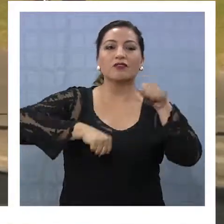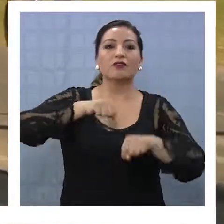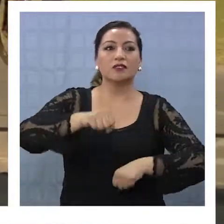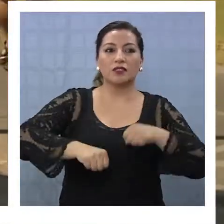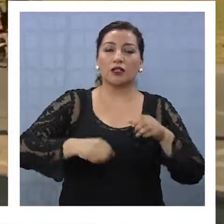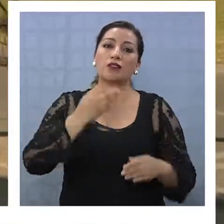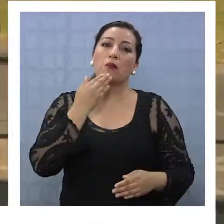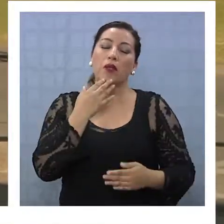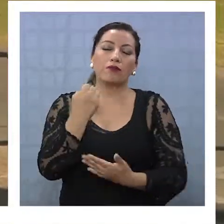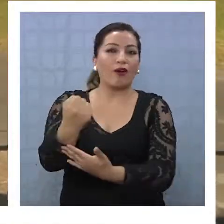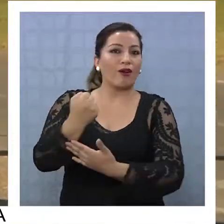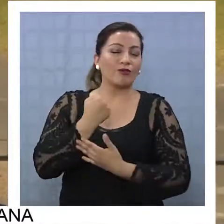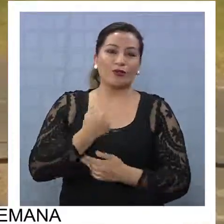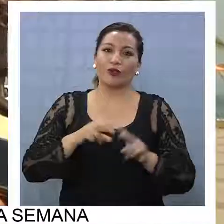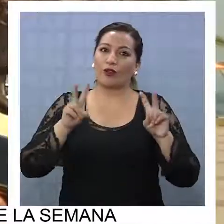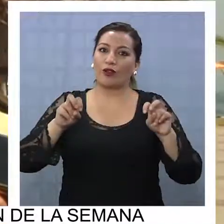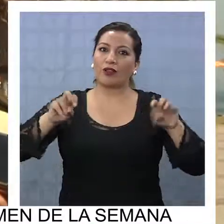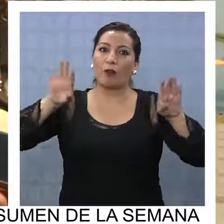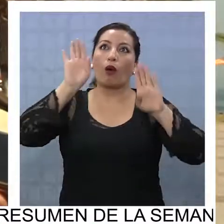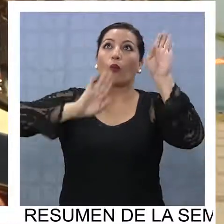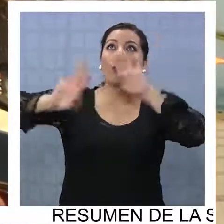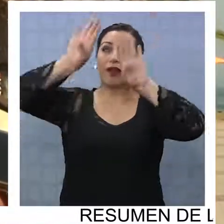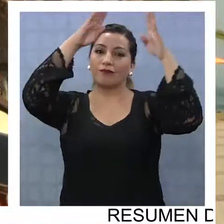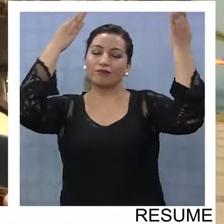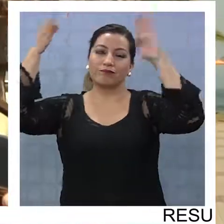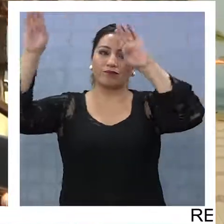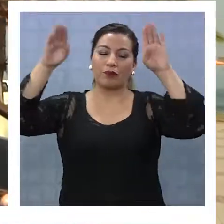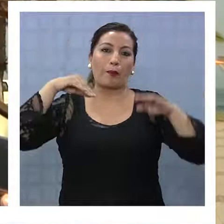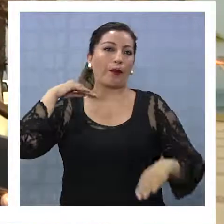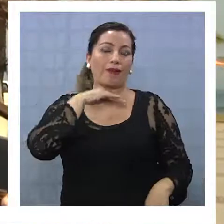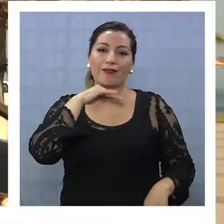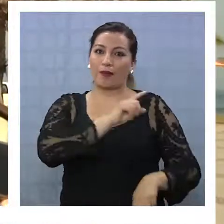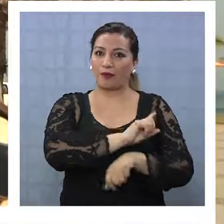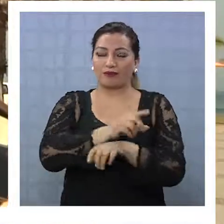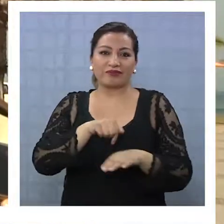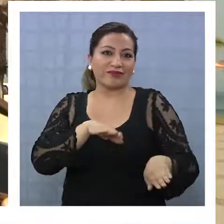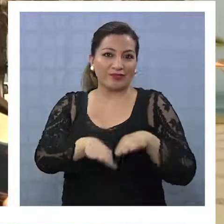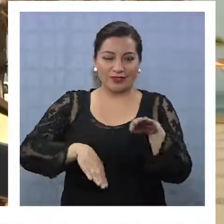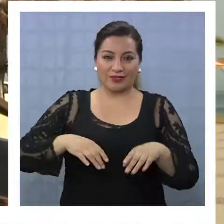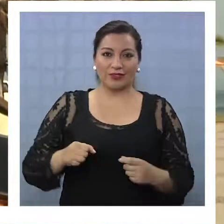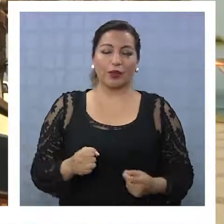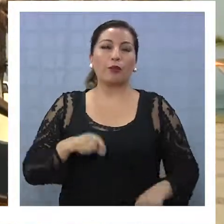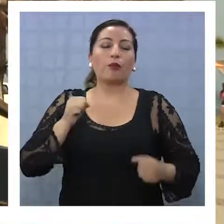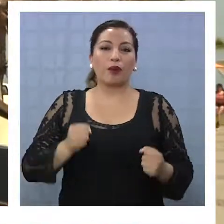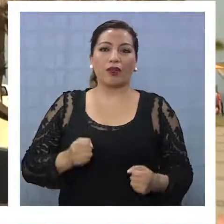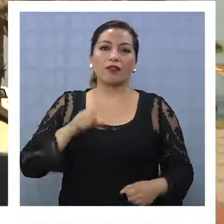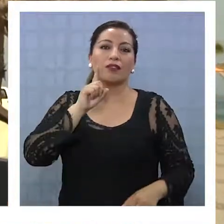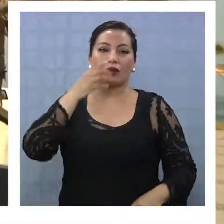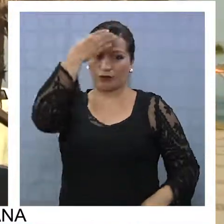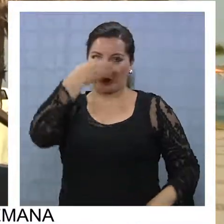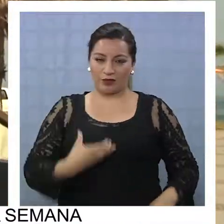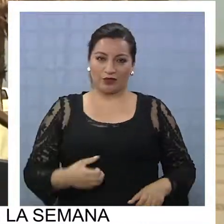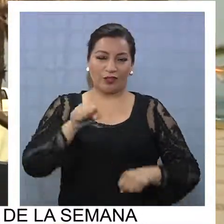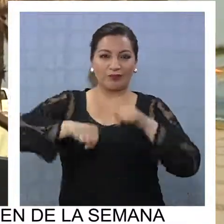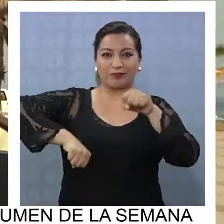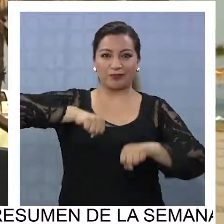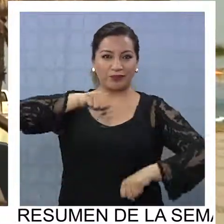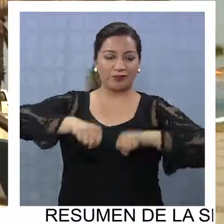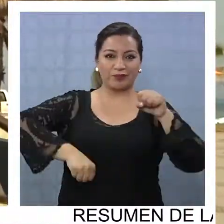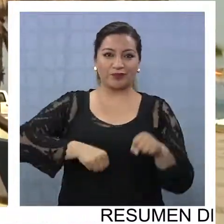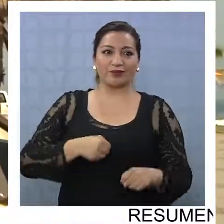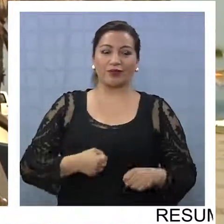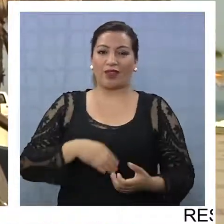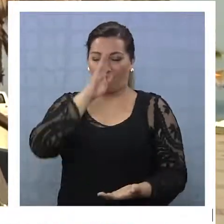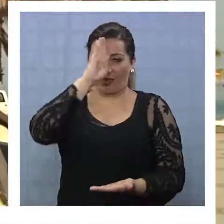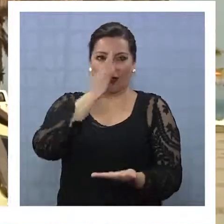sí también tiene muchos beneficios respecto del medio ambiente, de la rapidez y de muchas cosas que puede adoptar un ciclista, que tiene un ciclista a la